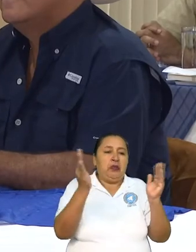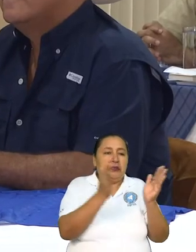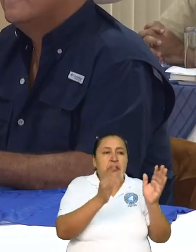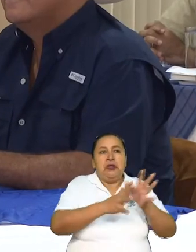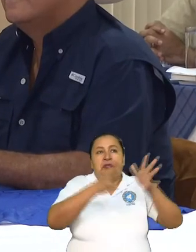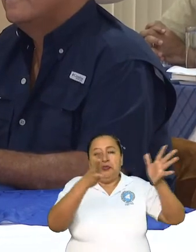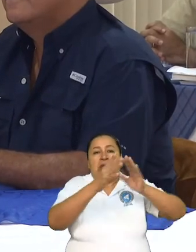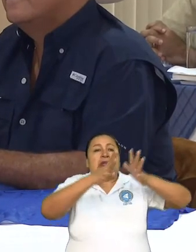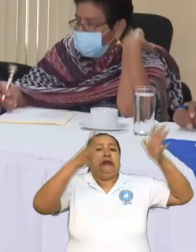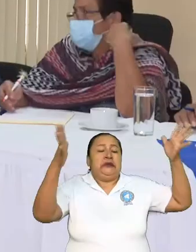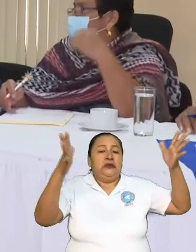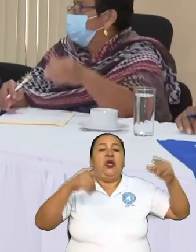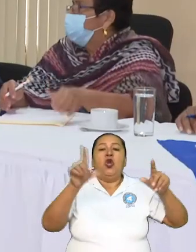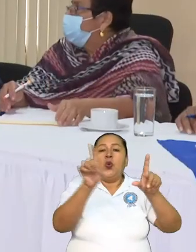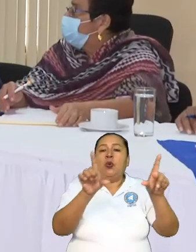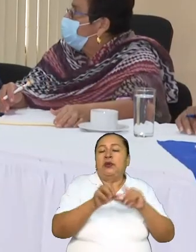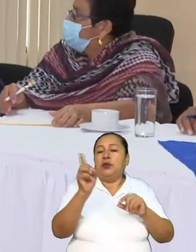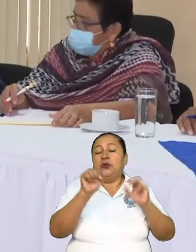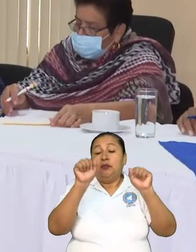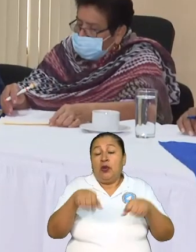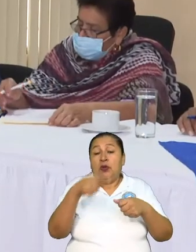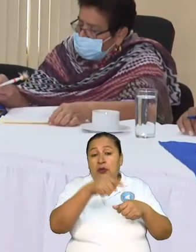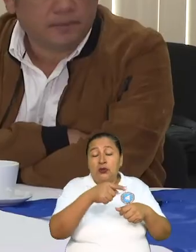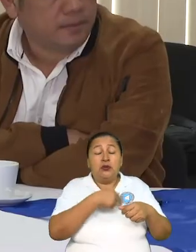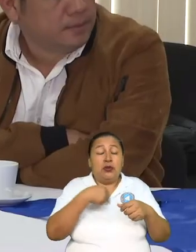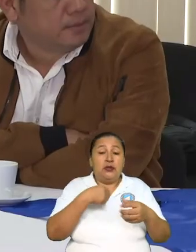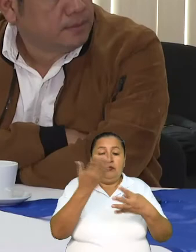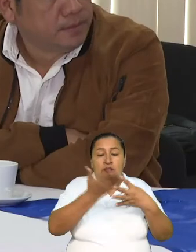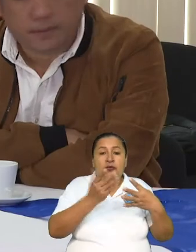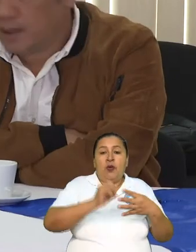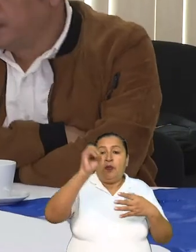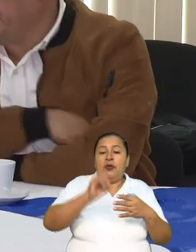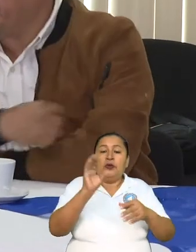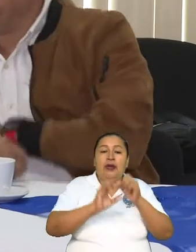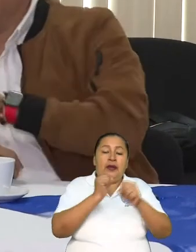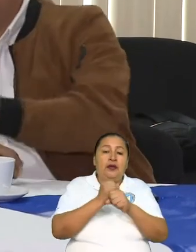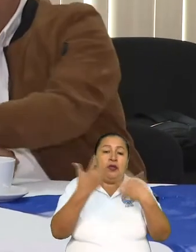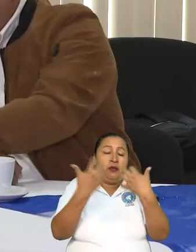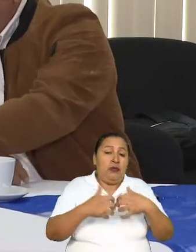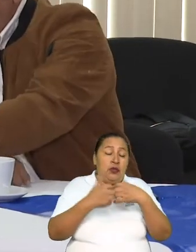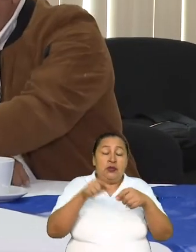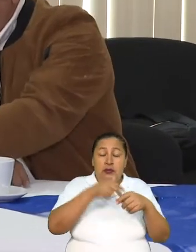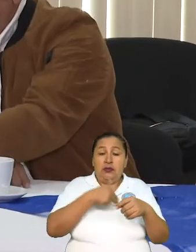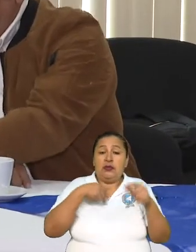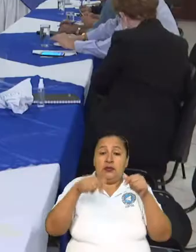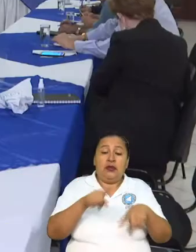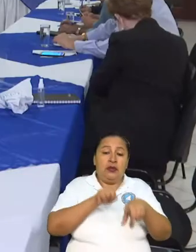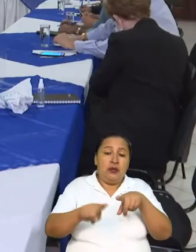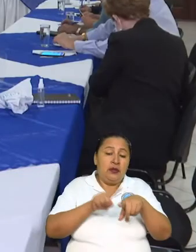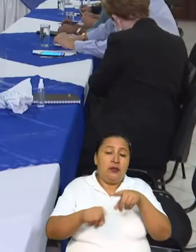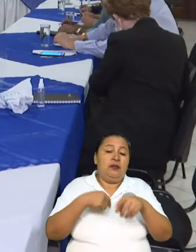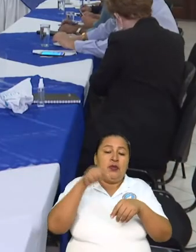o dimensiones y ubicación. De acuerdo a ello, se establece un impuesto anual que las empresas que se dedican a ello estarán pagando a